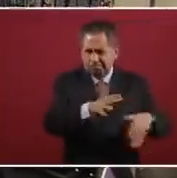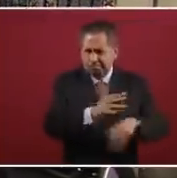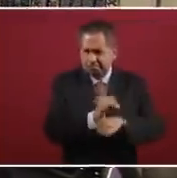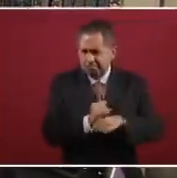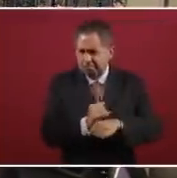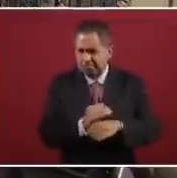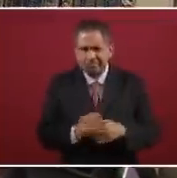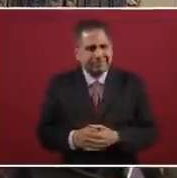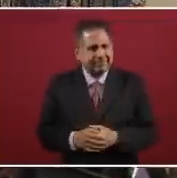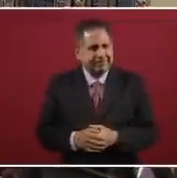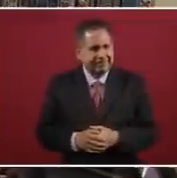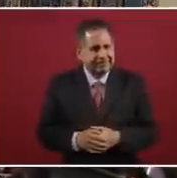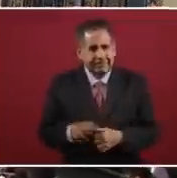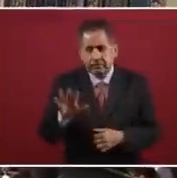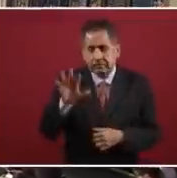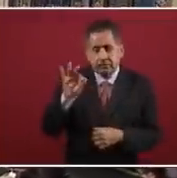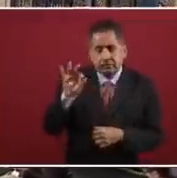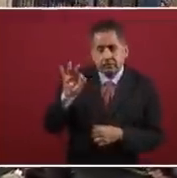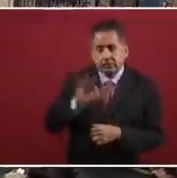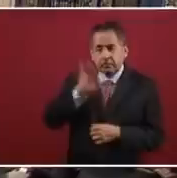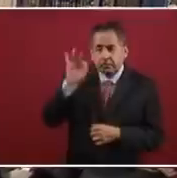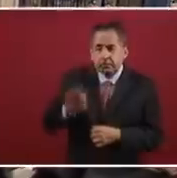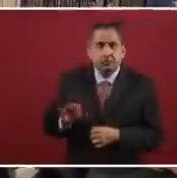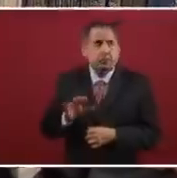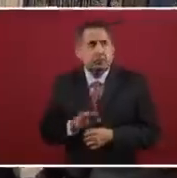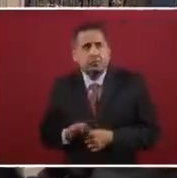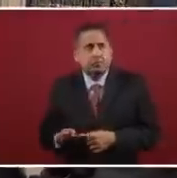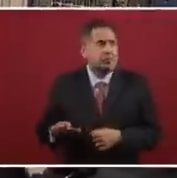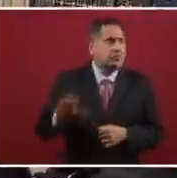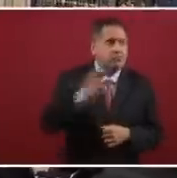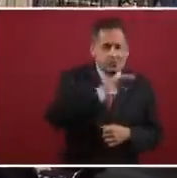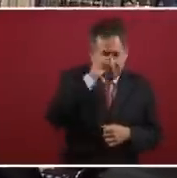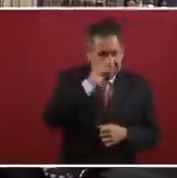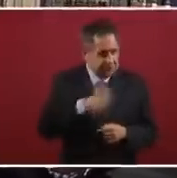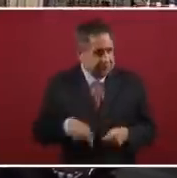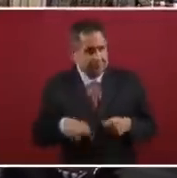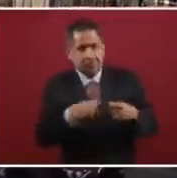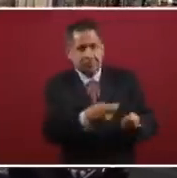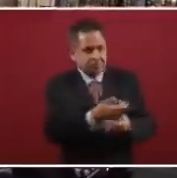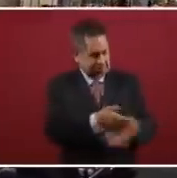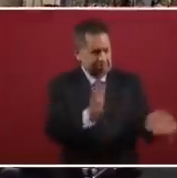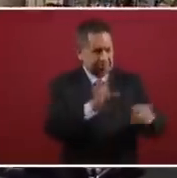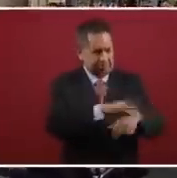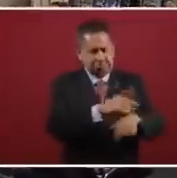el 40% de todo el territorio.